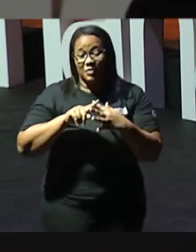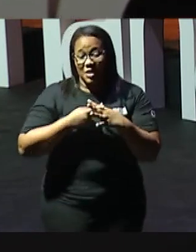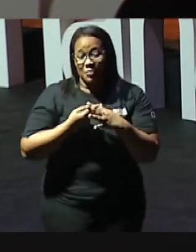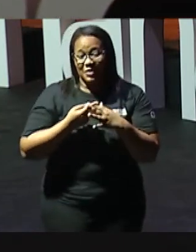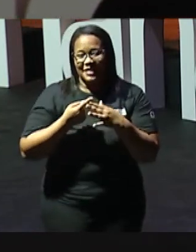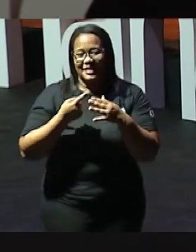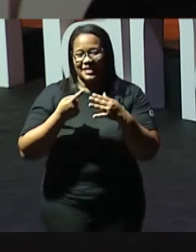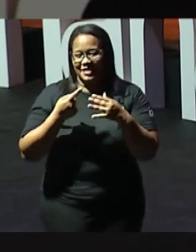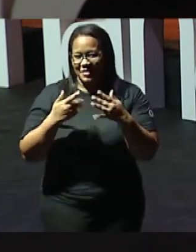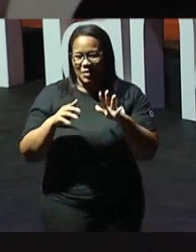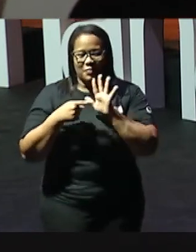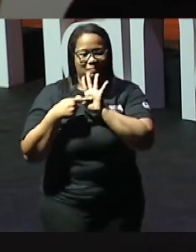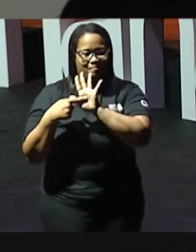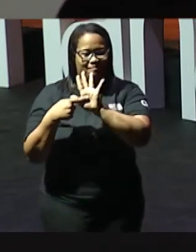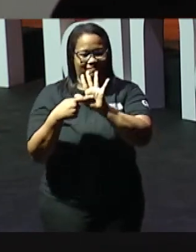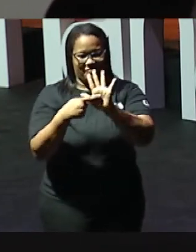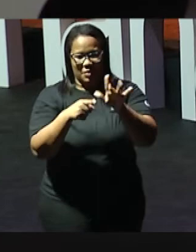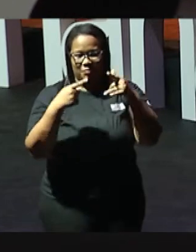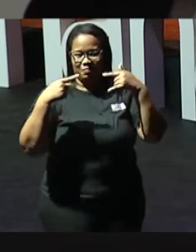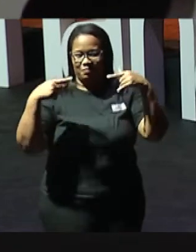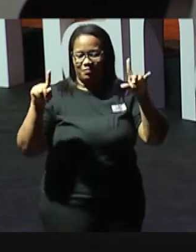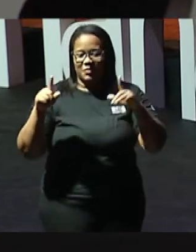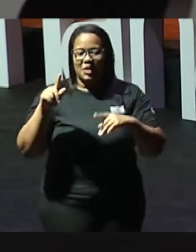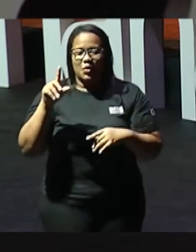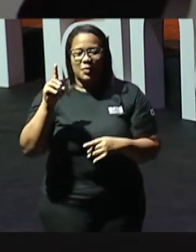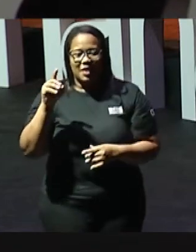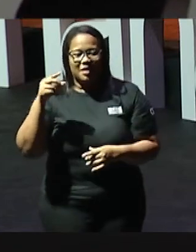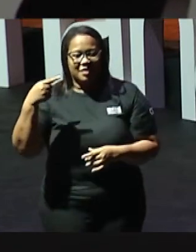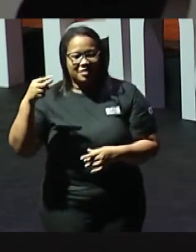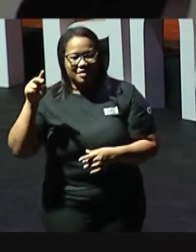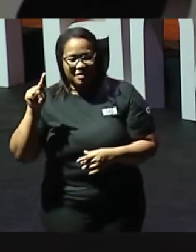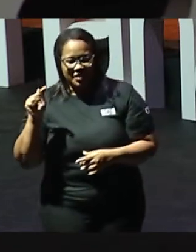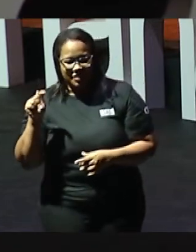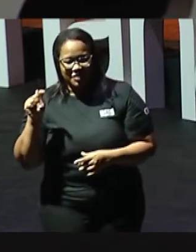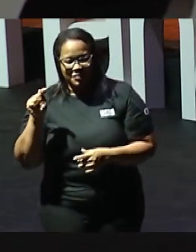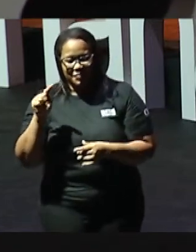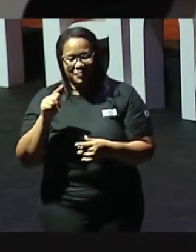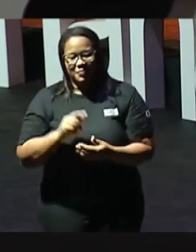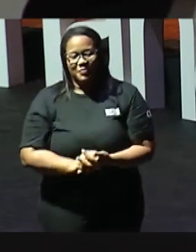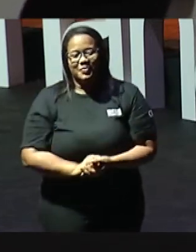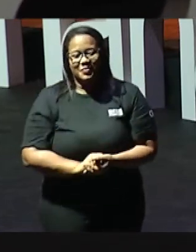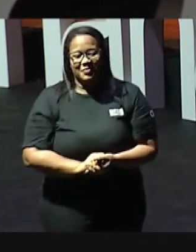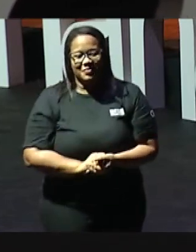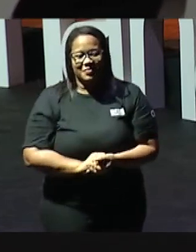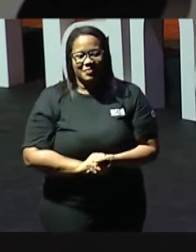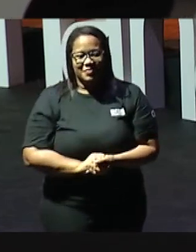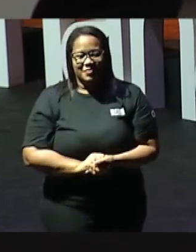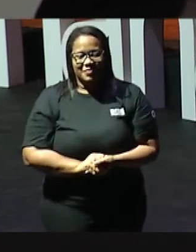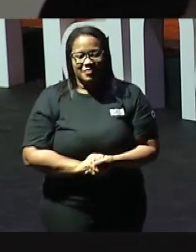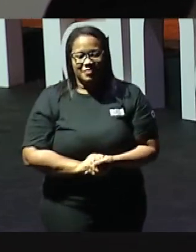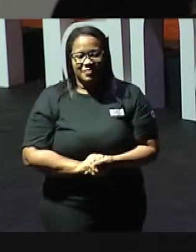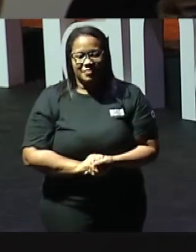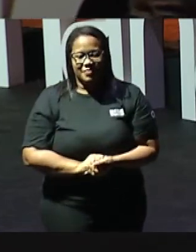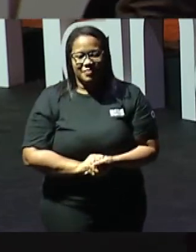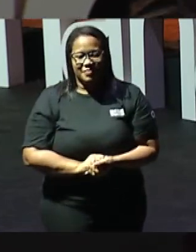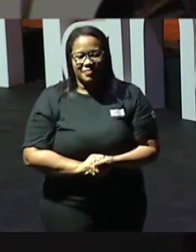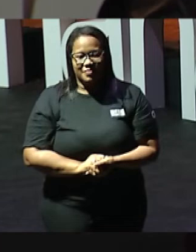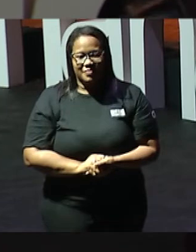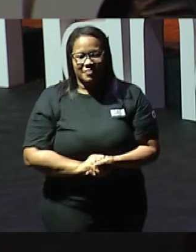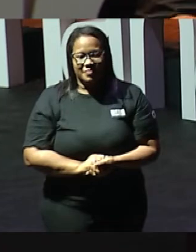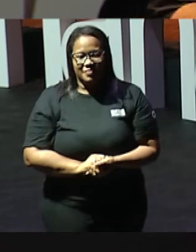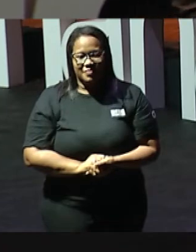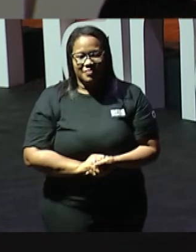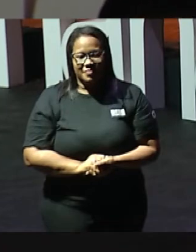talen ya todo arrancada señor es todo un hecho y resulta que cuando estamos preguntando qué